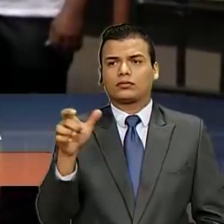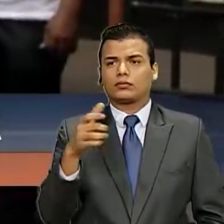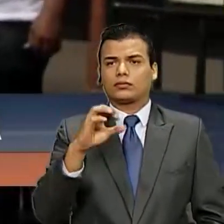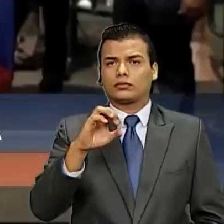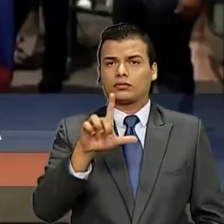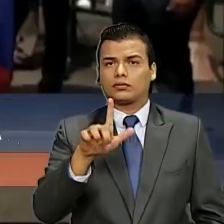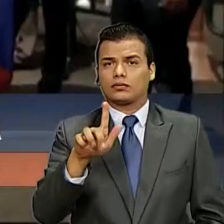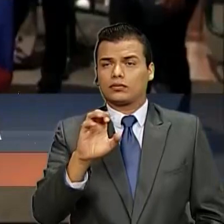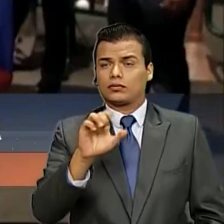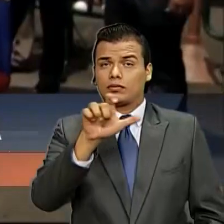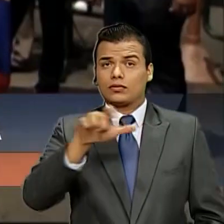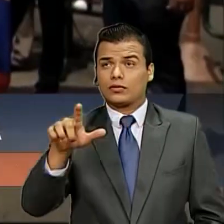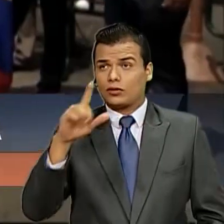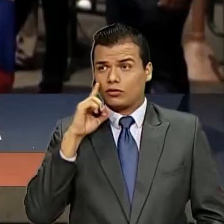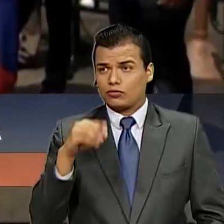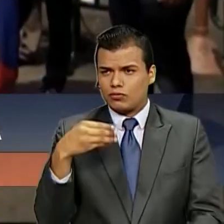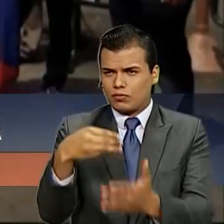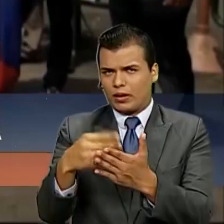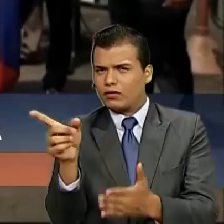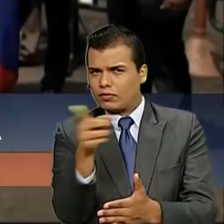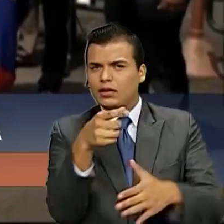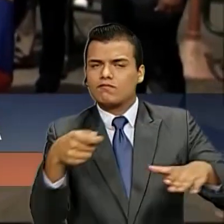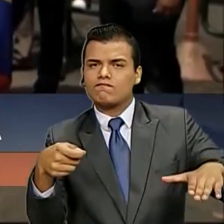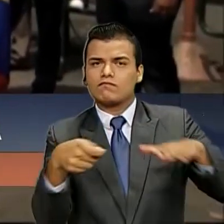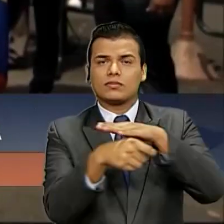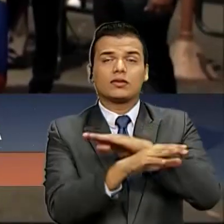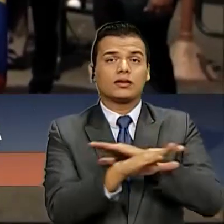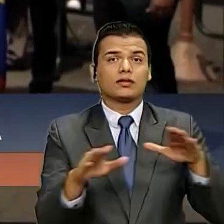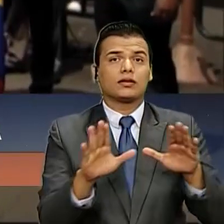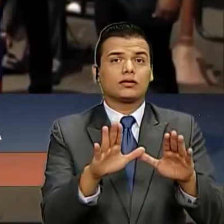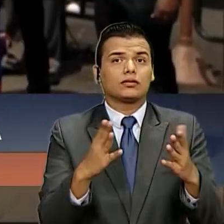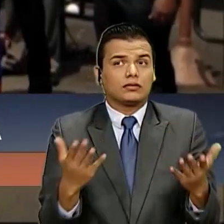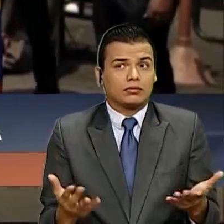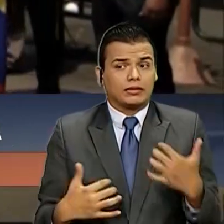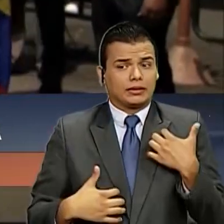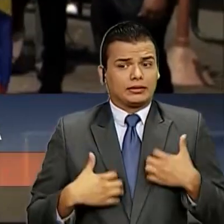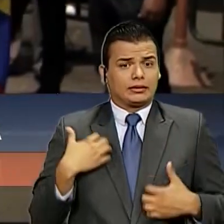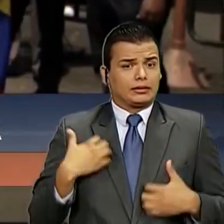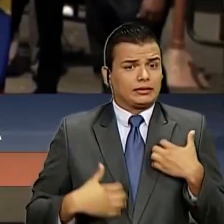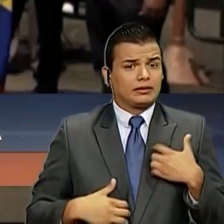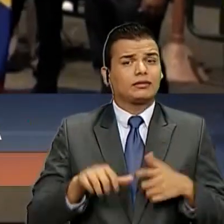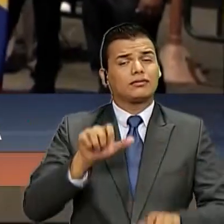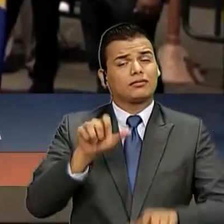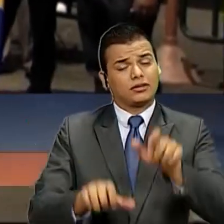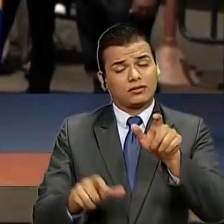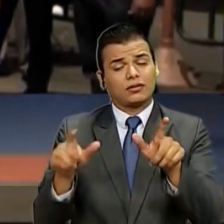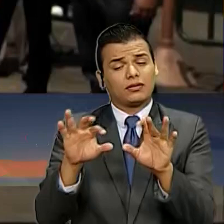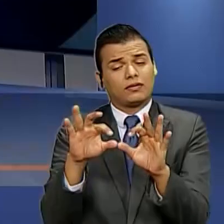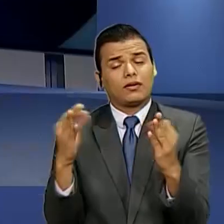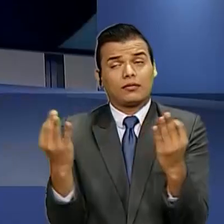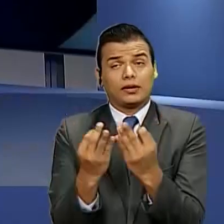común para que asesine a integrantes de esta institución, genera temor entre los familiares.